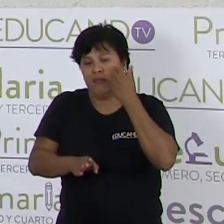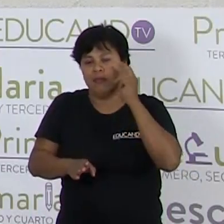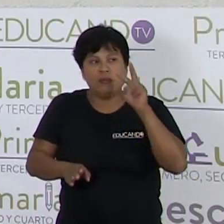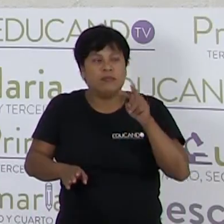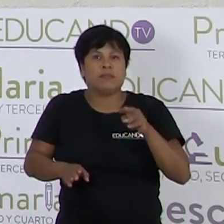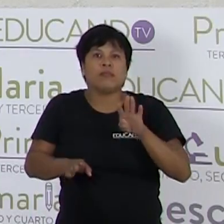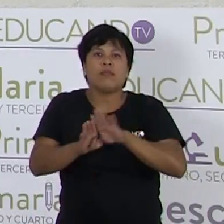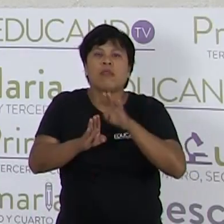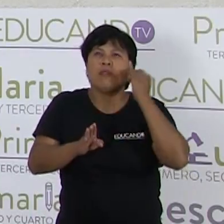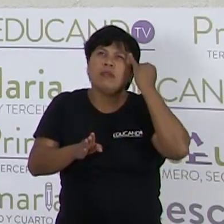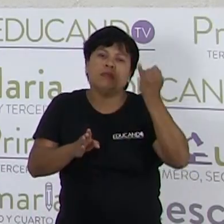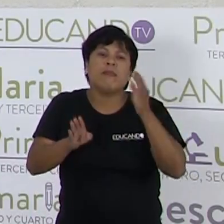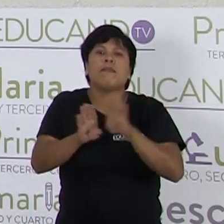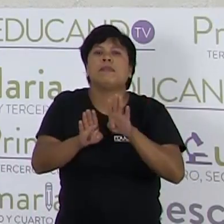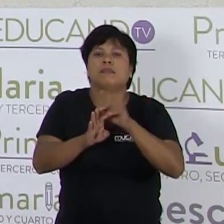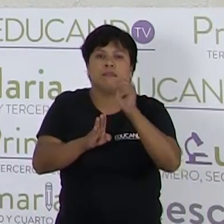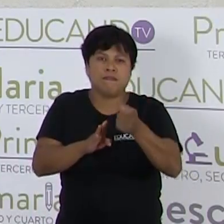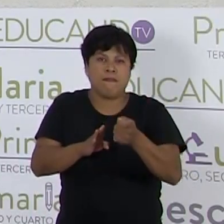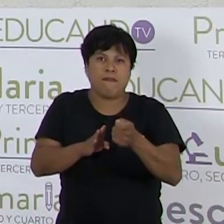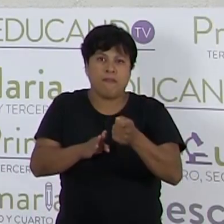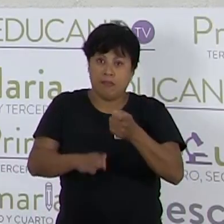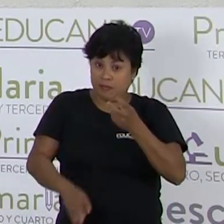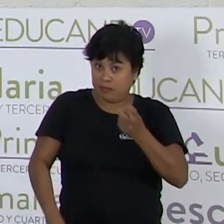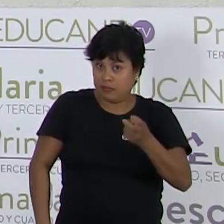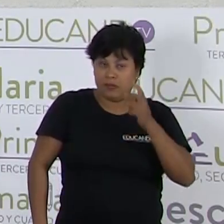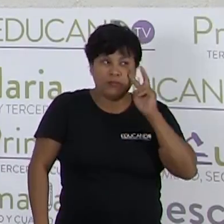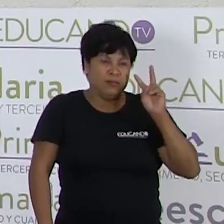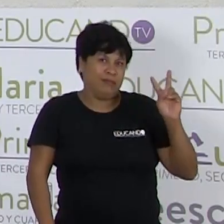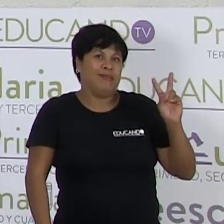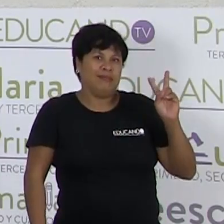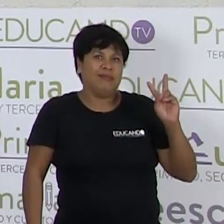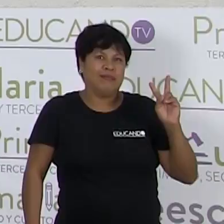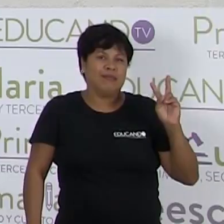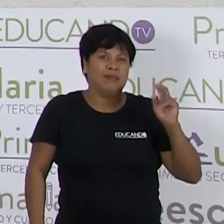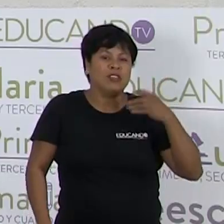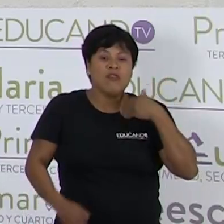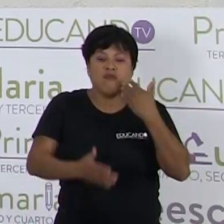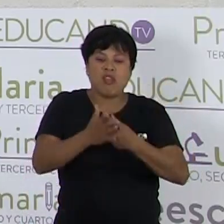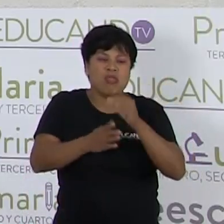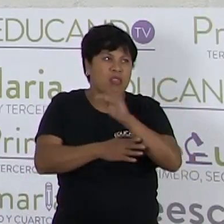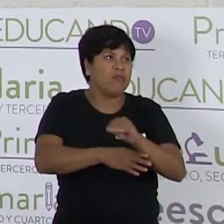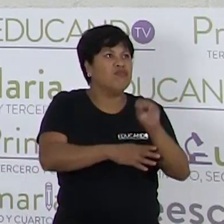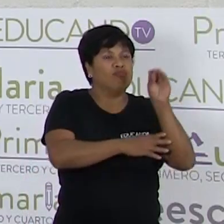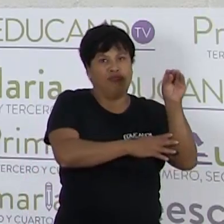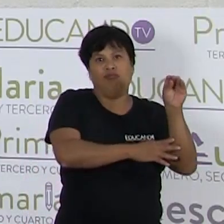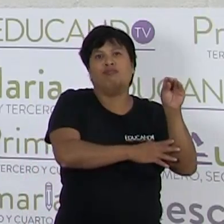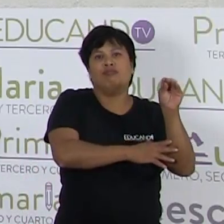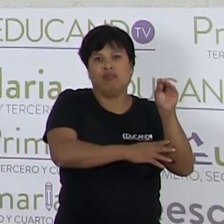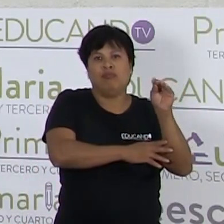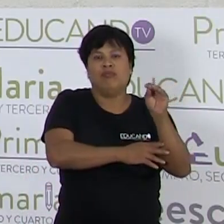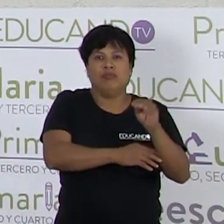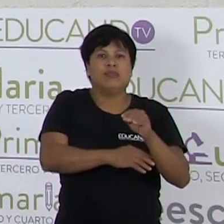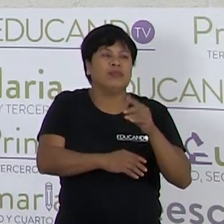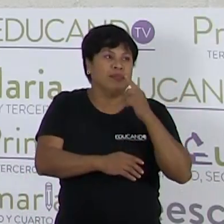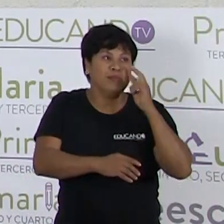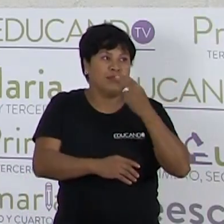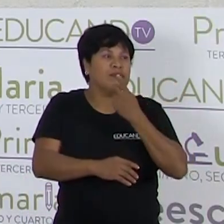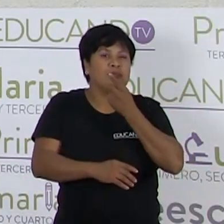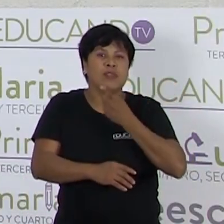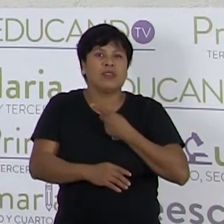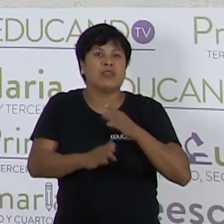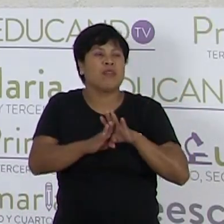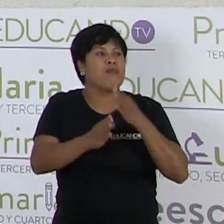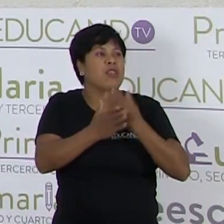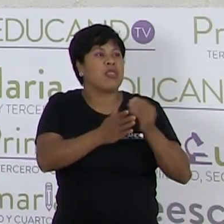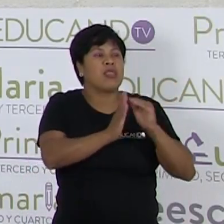la idea de lo que son. Bueno, aquí me está faltando una figura. Y no me dices, eres muy malo, porque no me dices qué me